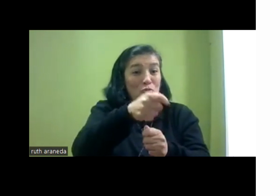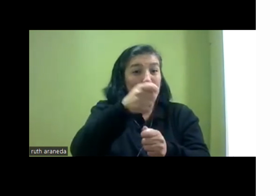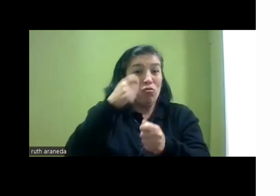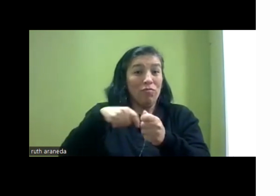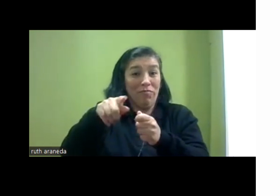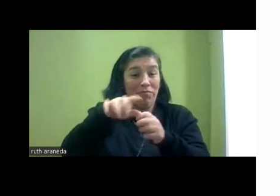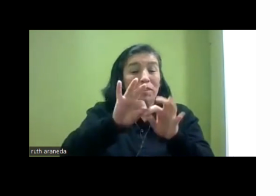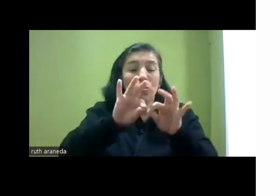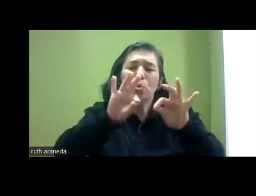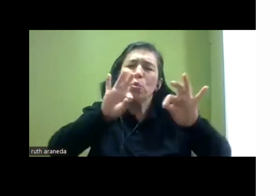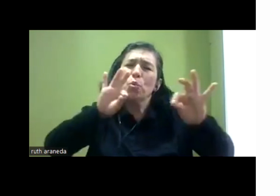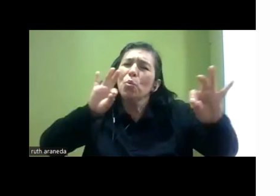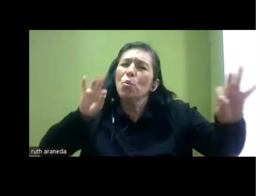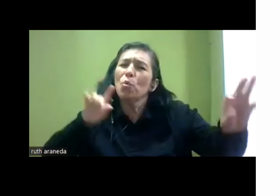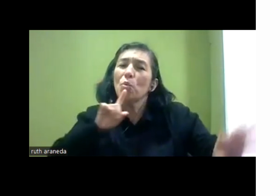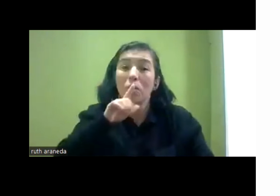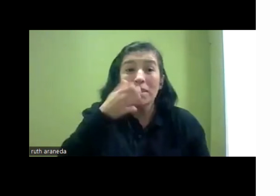fue